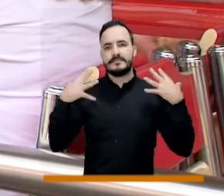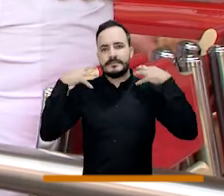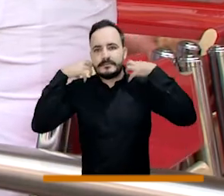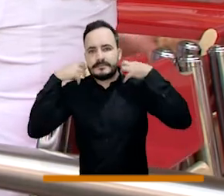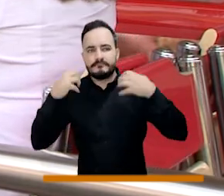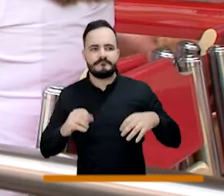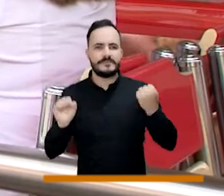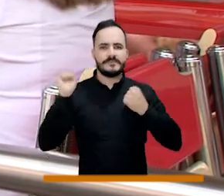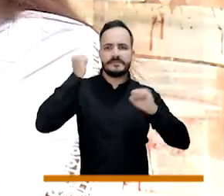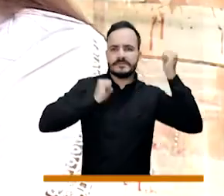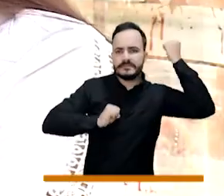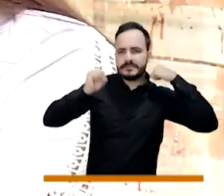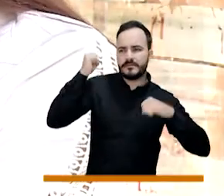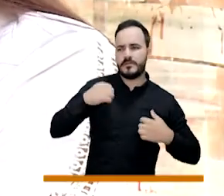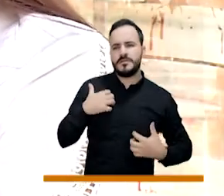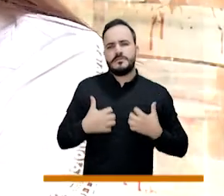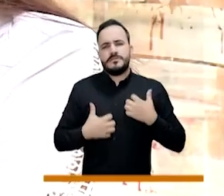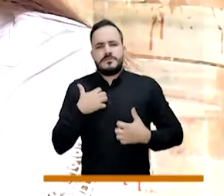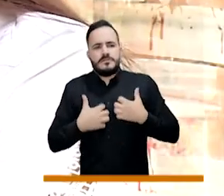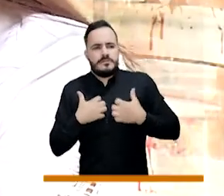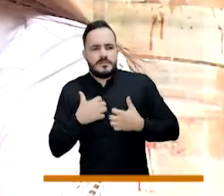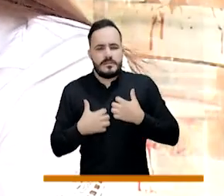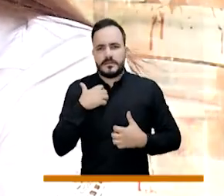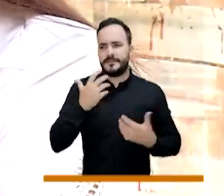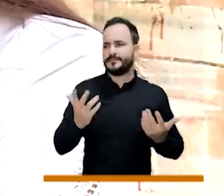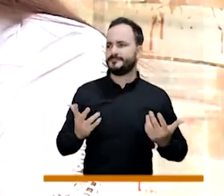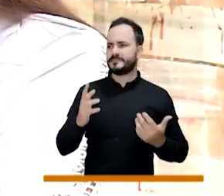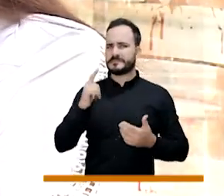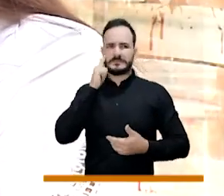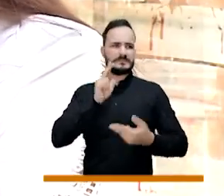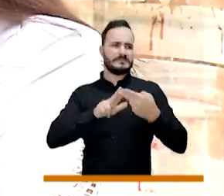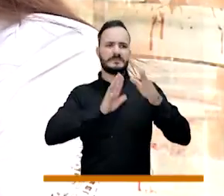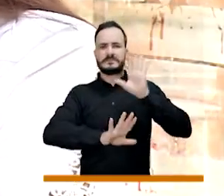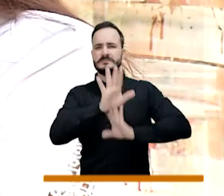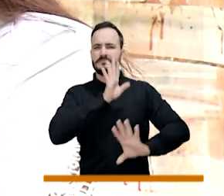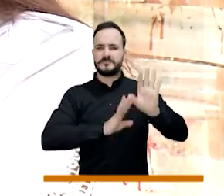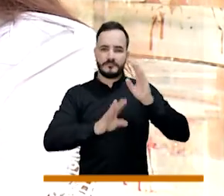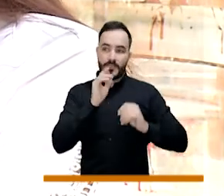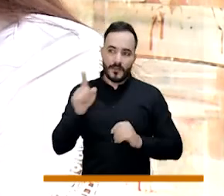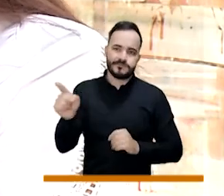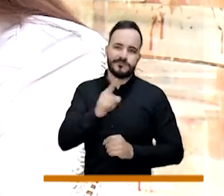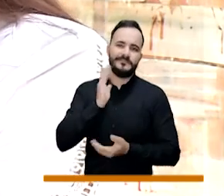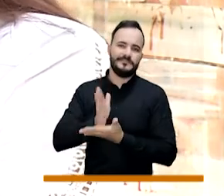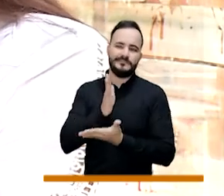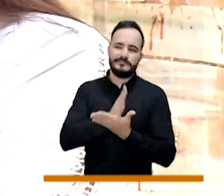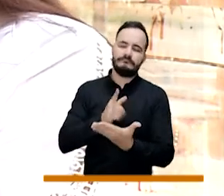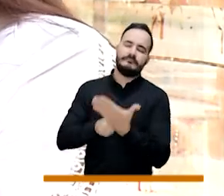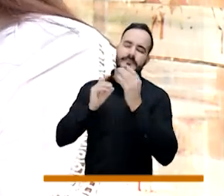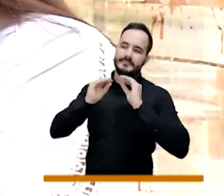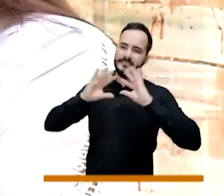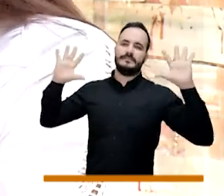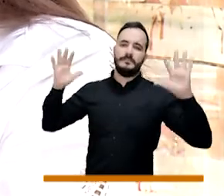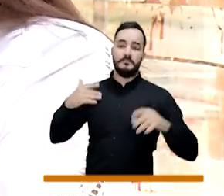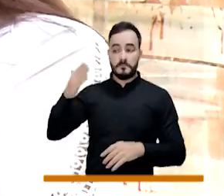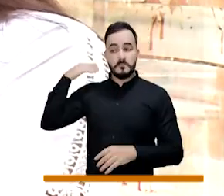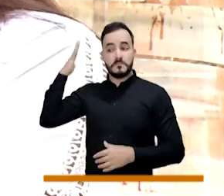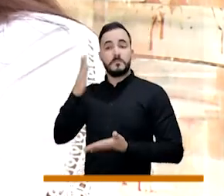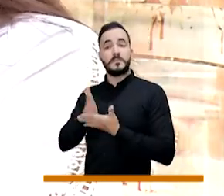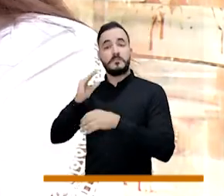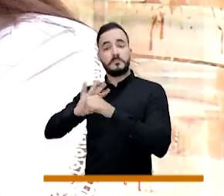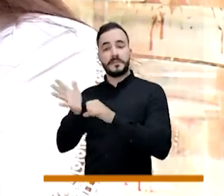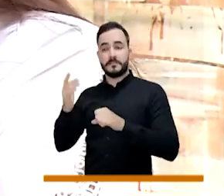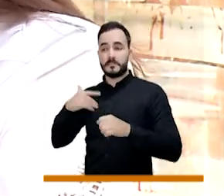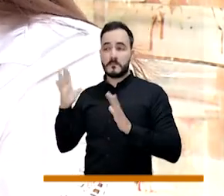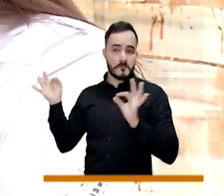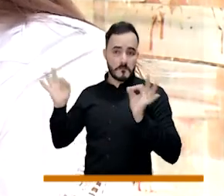estrés, de ansiedad, del miedo a lo que no sabemos, a qué nos vamos a enfrentar, del temor a lo desconocido. Entonces, cuando llega la pandemia,